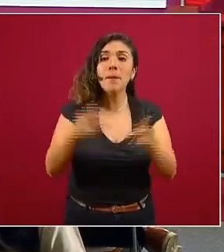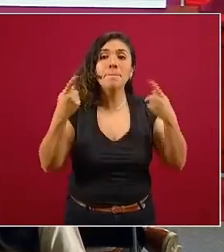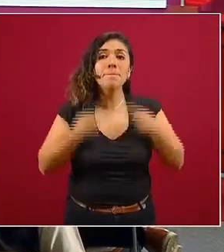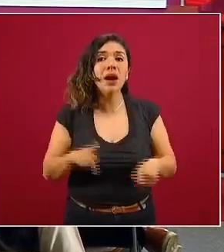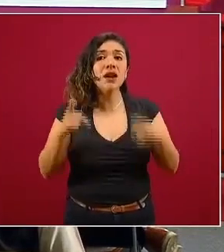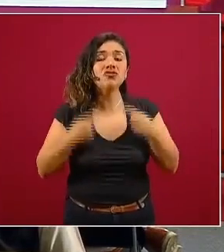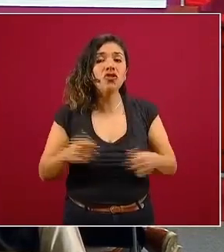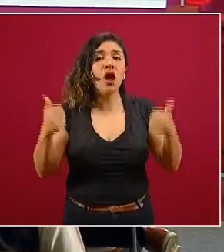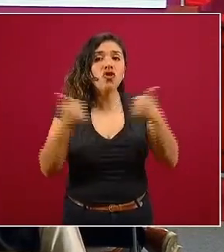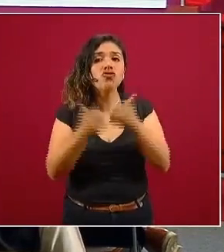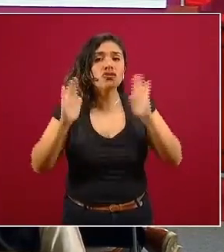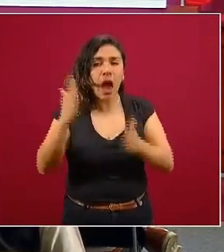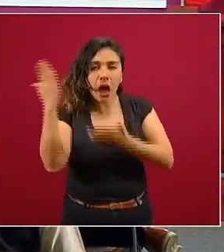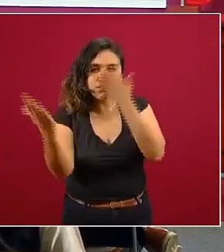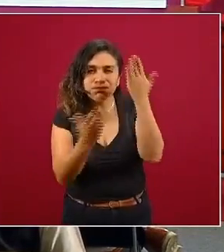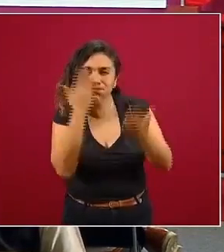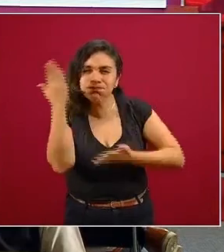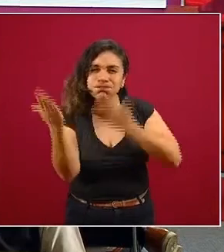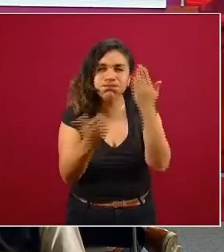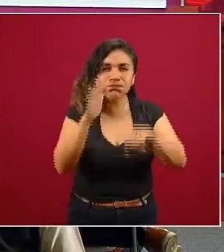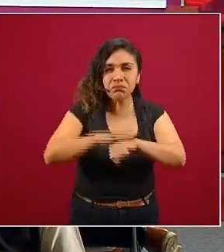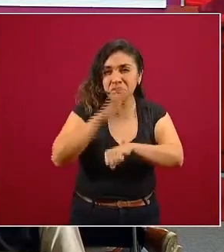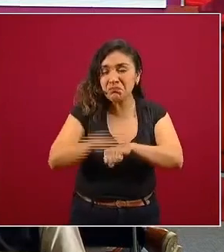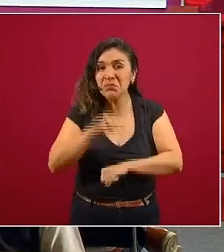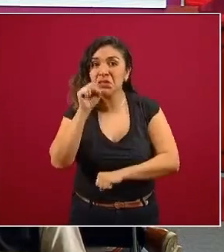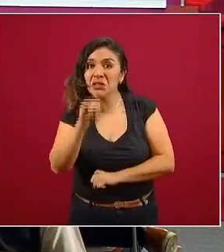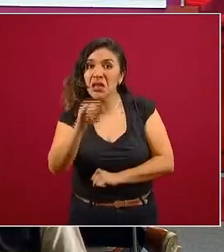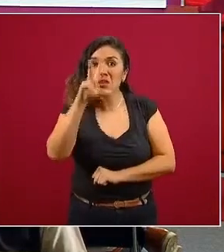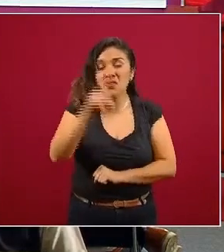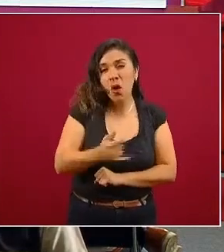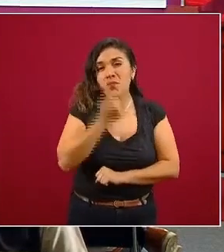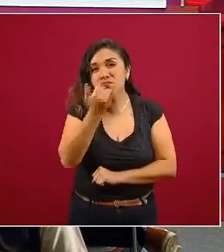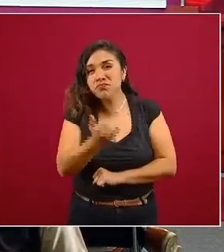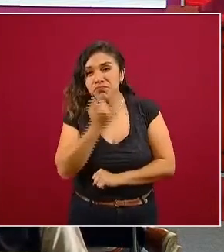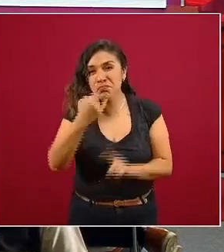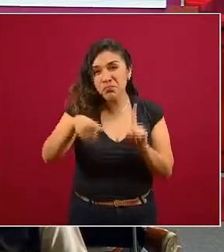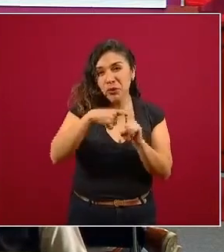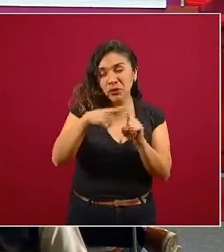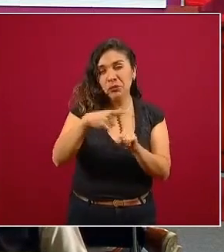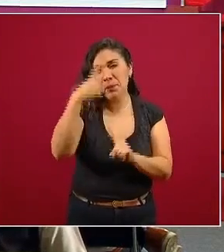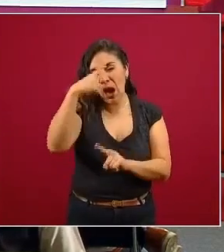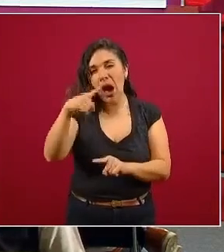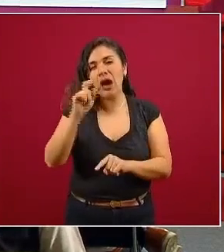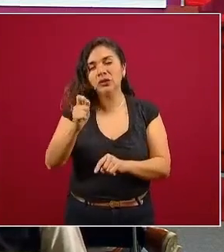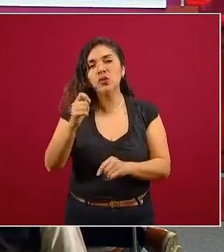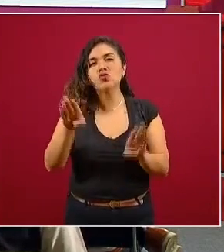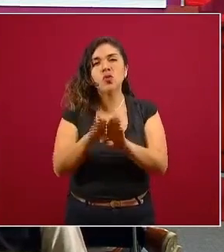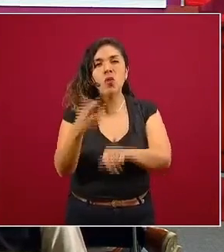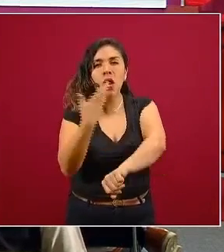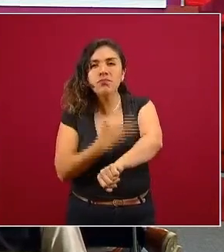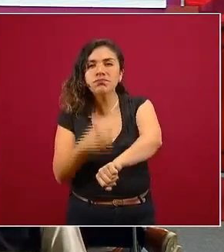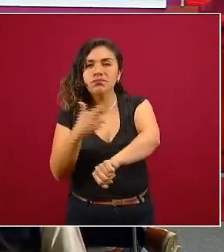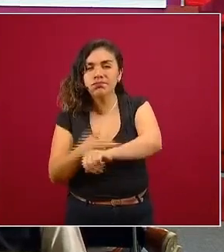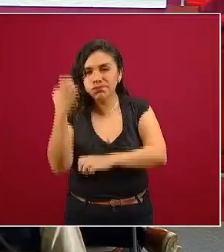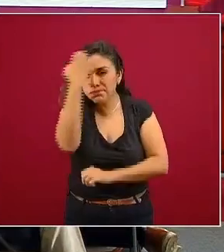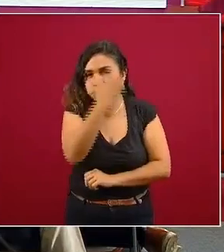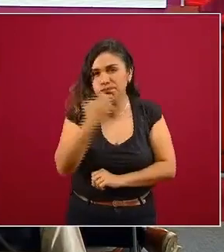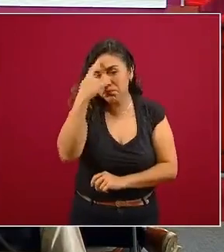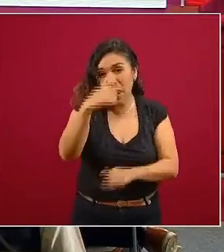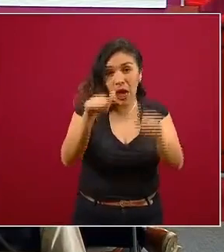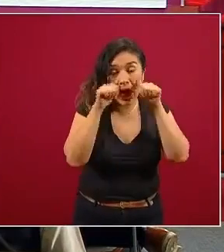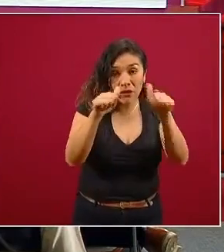que han sido estudiadas, clasificadas como casos sospechosos e ingresadas entonces al protocolo tanto de